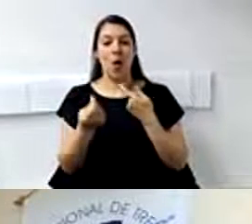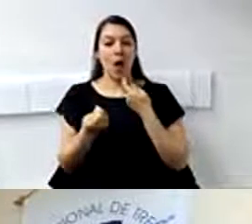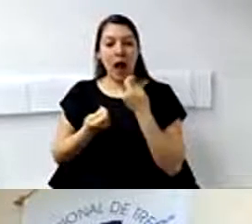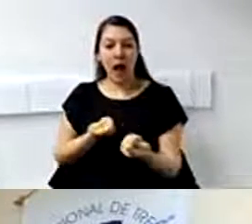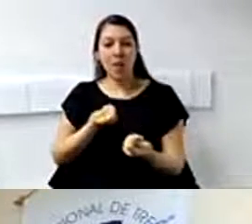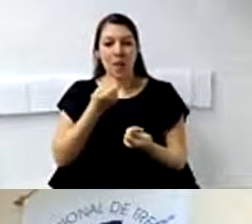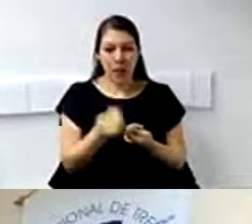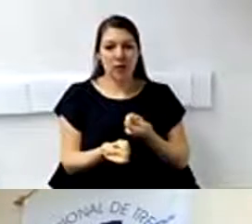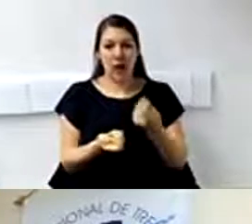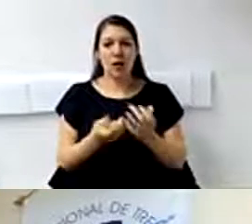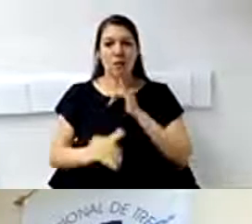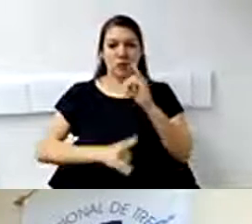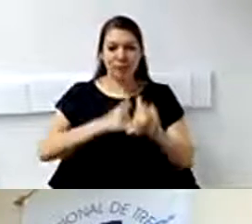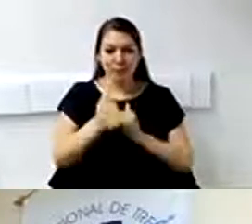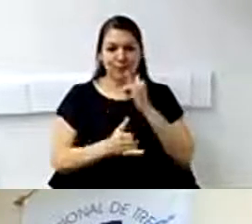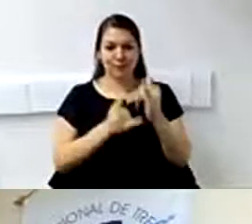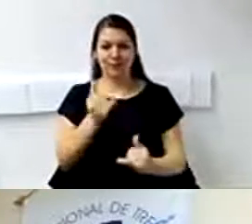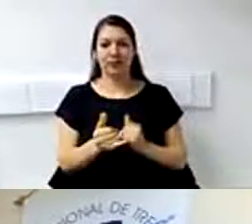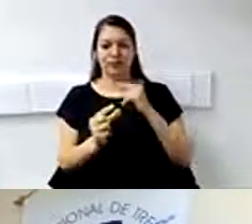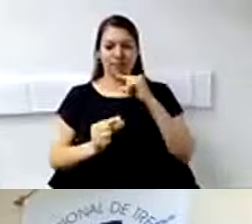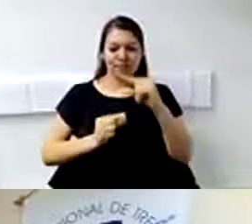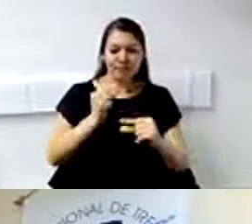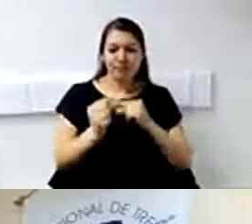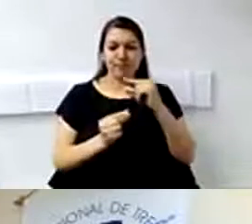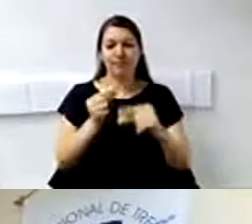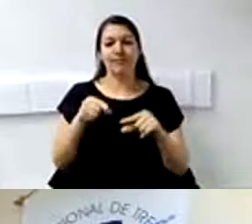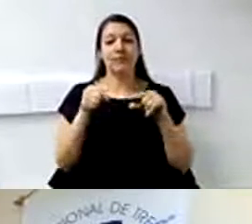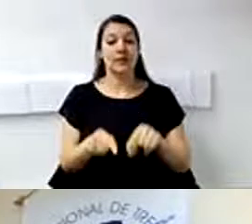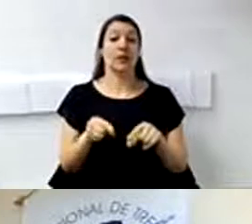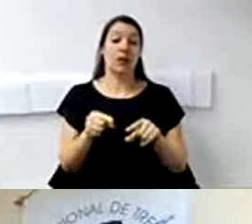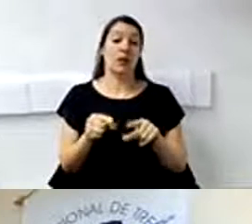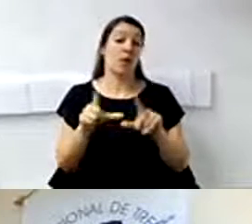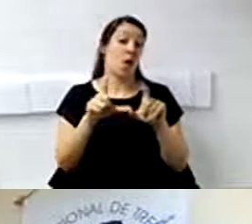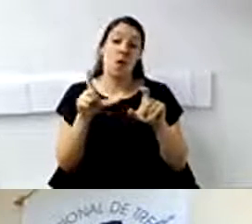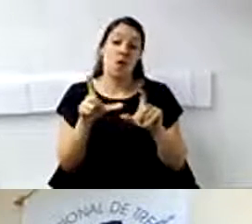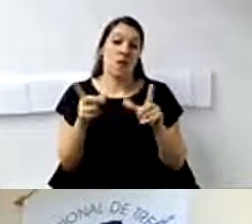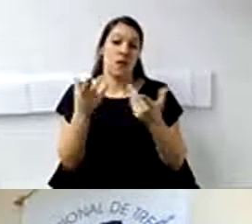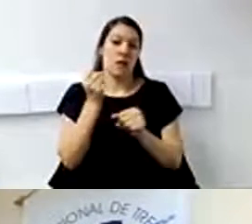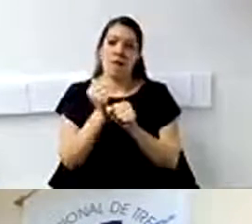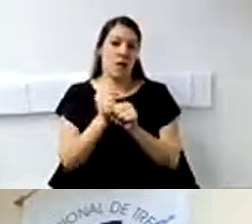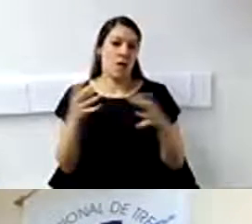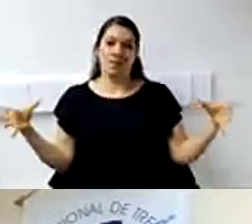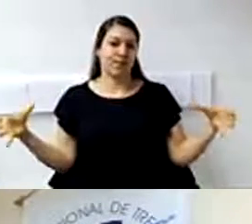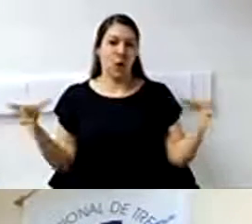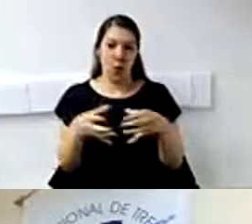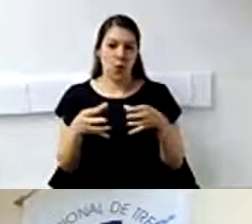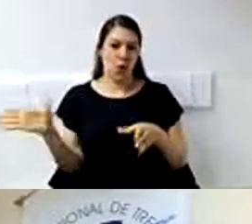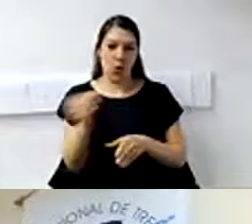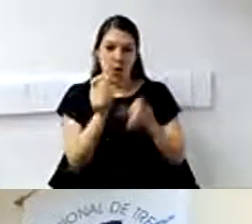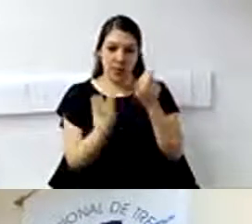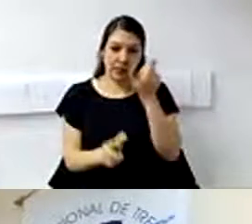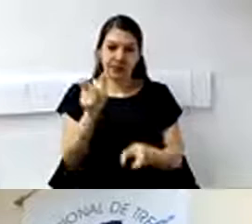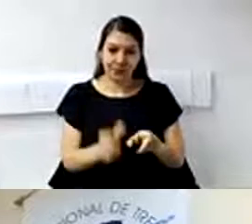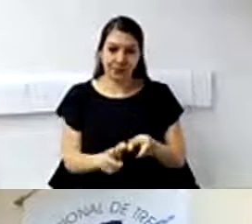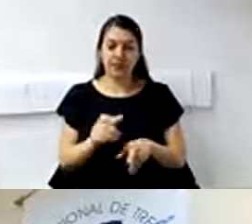grano de arena en esto que sin duda que es tarea de todos. Muchas veces las